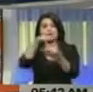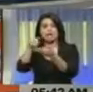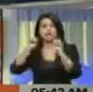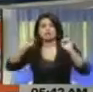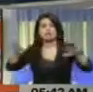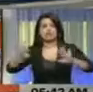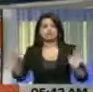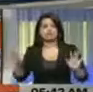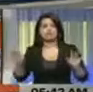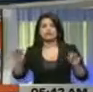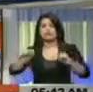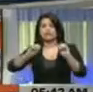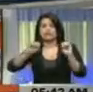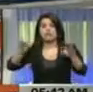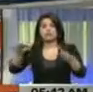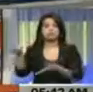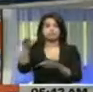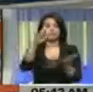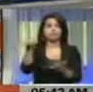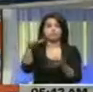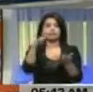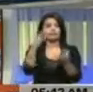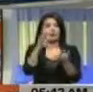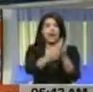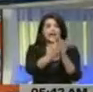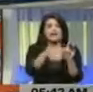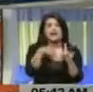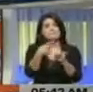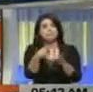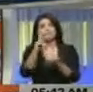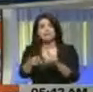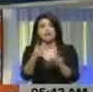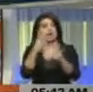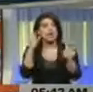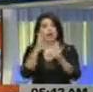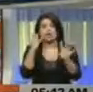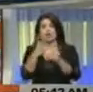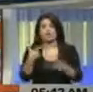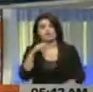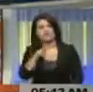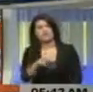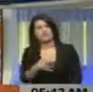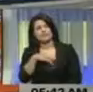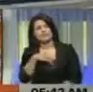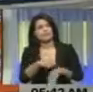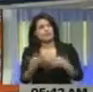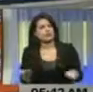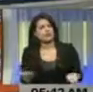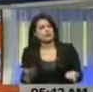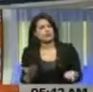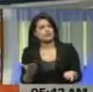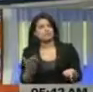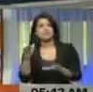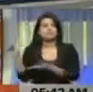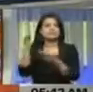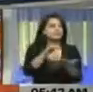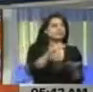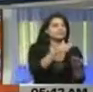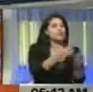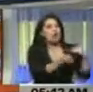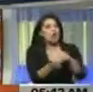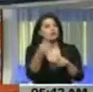los innumerables paquetes de harina pan, los bultos de harina pan, y después las mismas colas. Entonces uno se explica, bueno, lo están destinando o para otras cosas, que no es prioridad, porque tiene